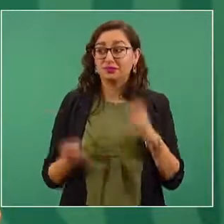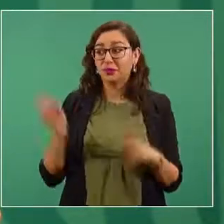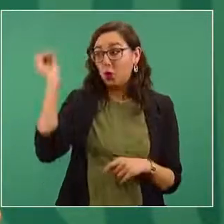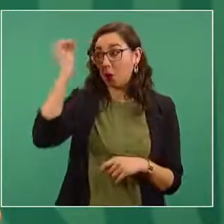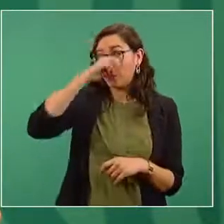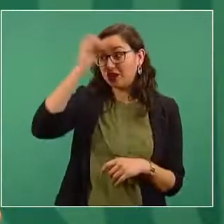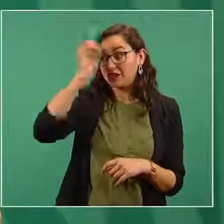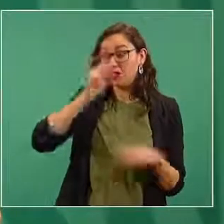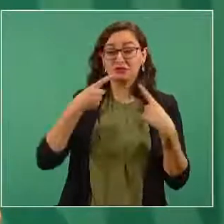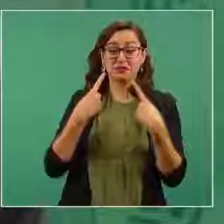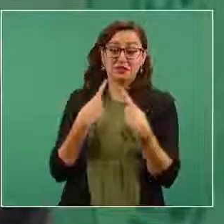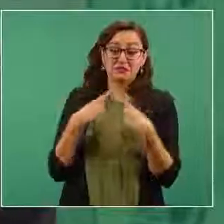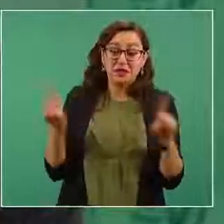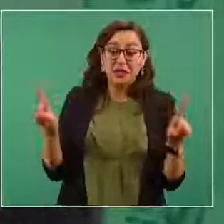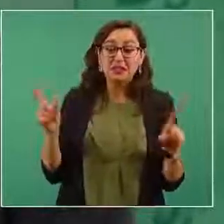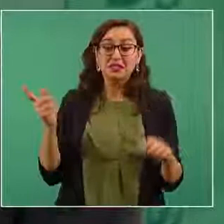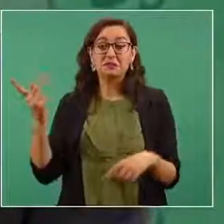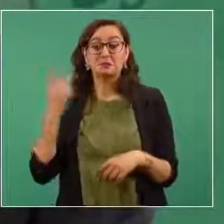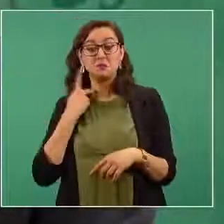políticas,